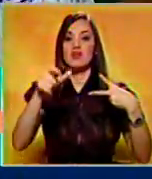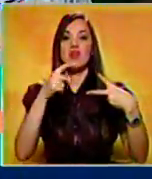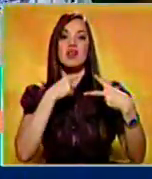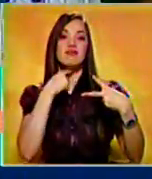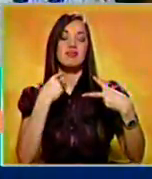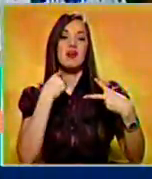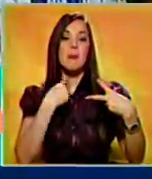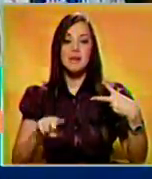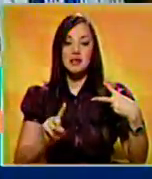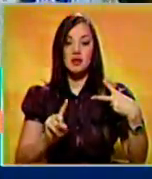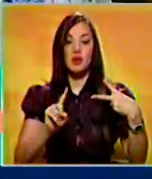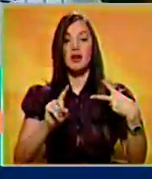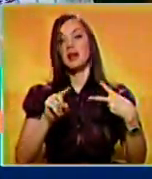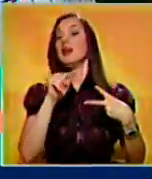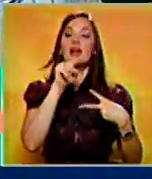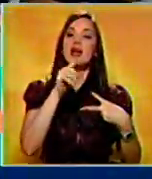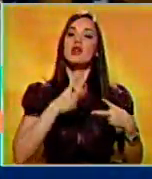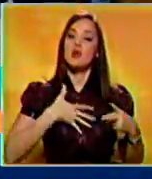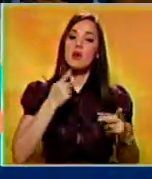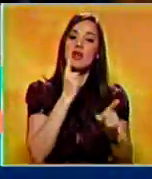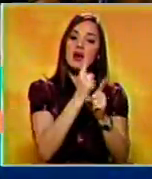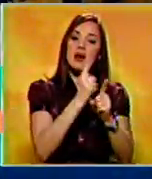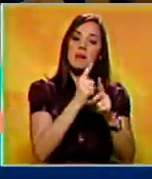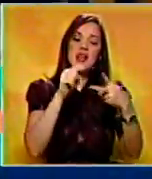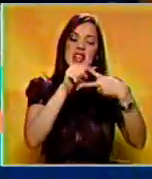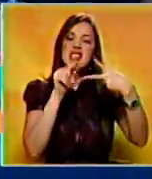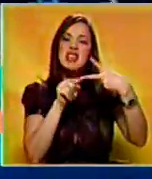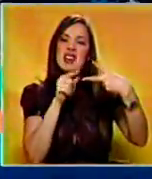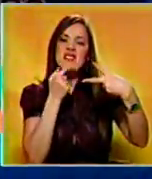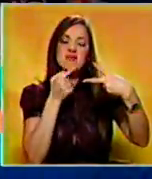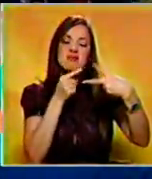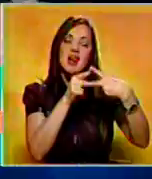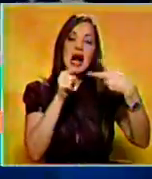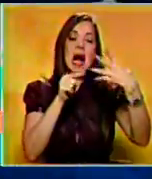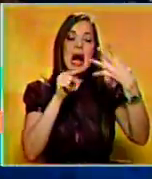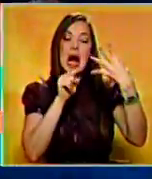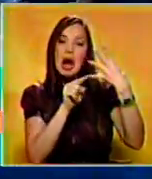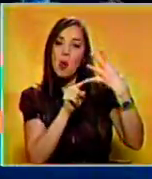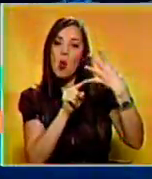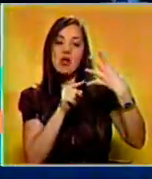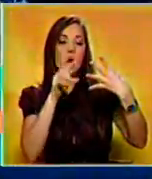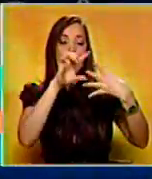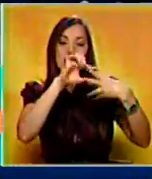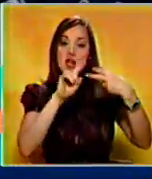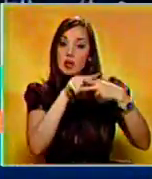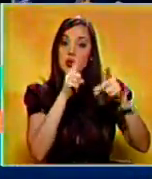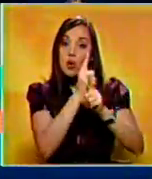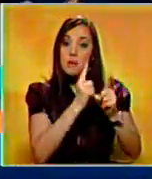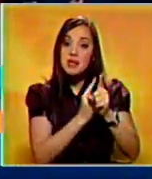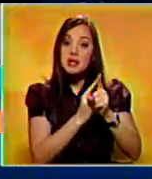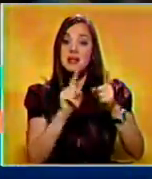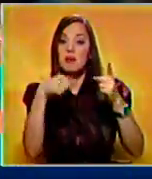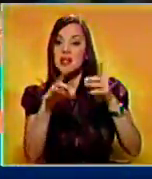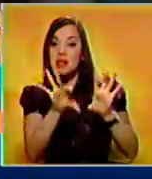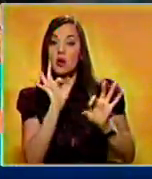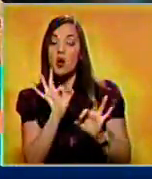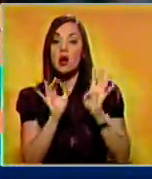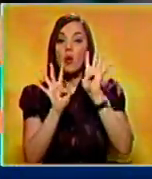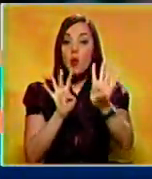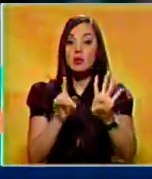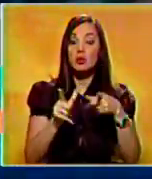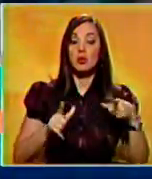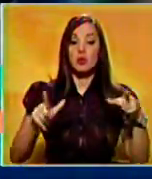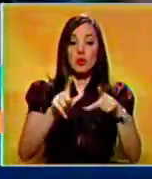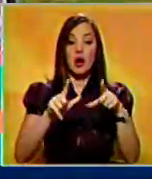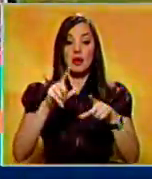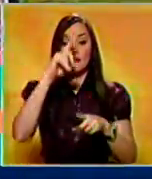ubicados en la eliminatoria disputarán un desempate para definir al cuarto y último clasificado. Las semifinales y la final también se disputarán al